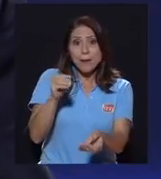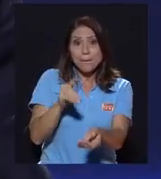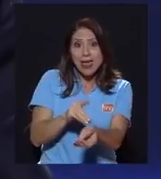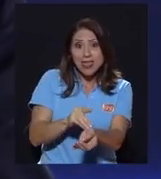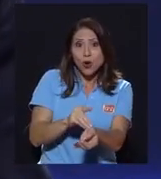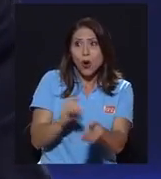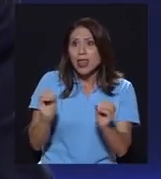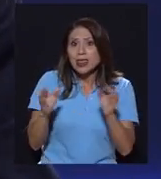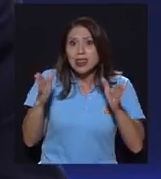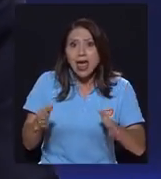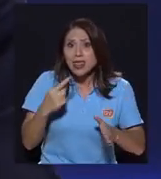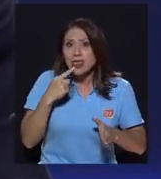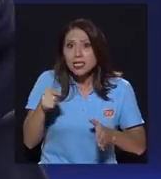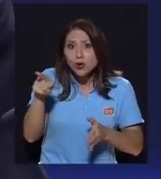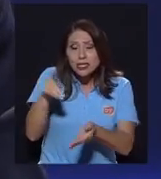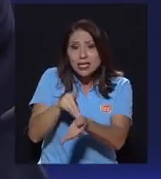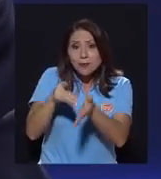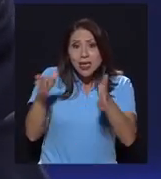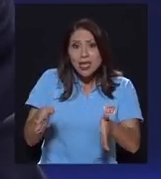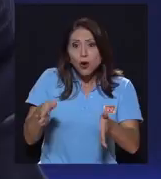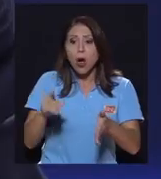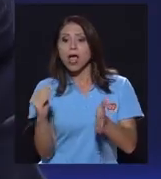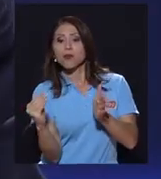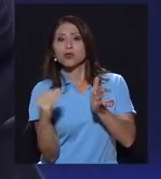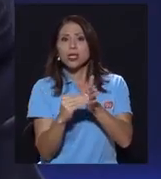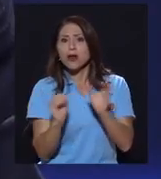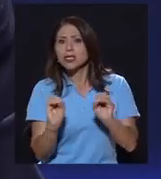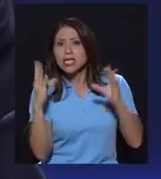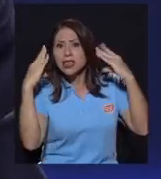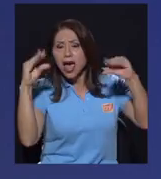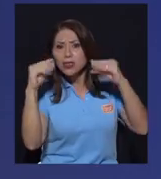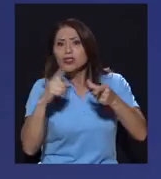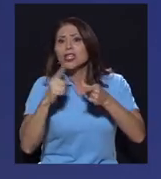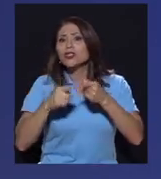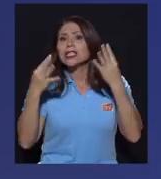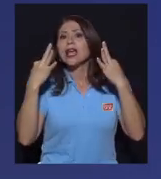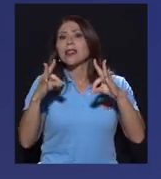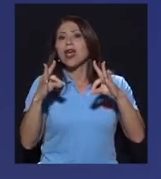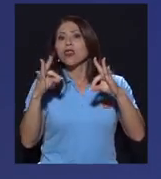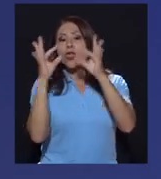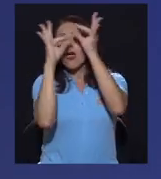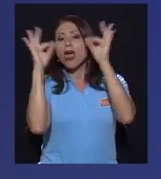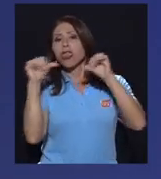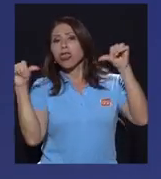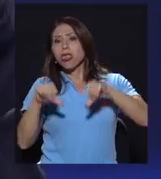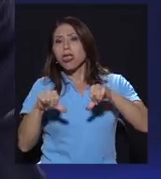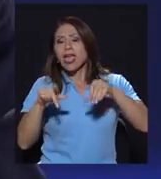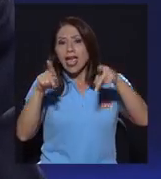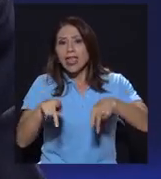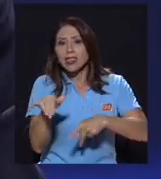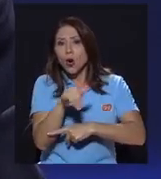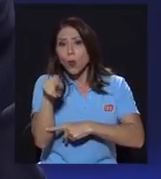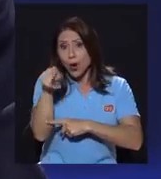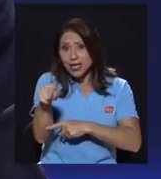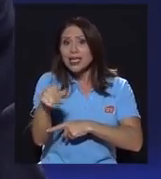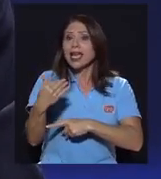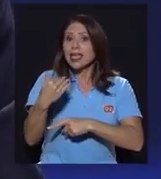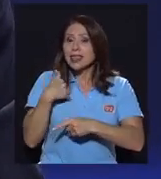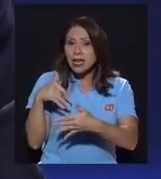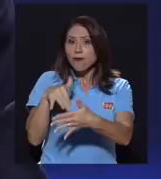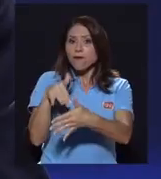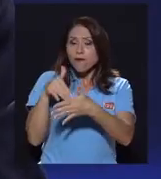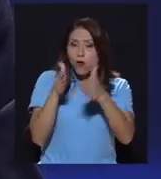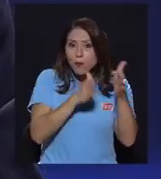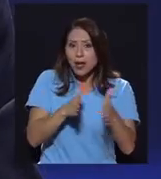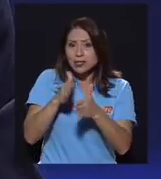y se pusieron sin datos y ha tratado de menospreciar la capacidad de gente como ella que tiene formación que